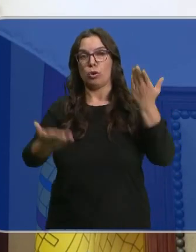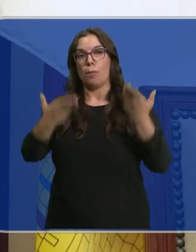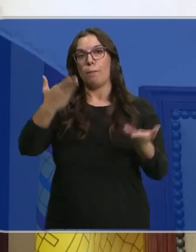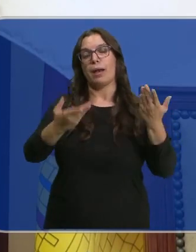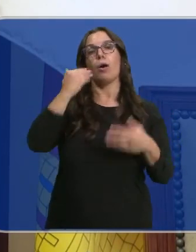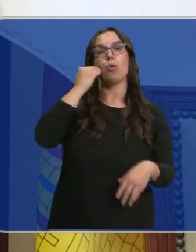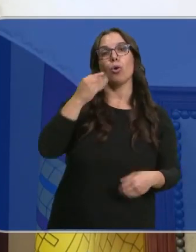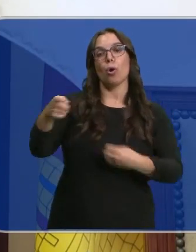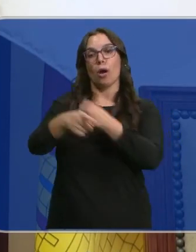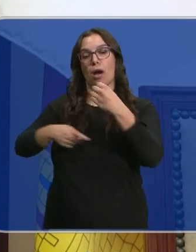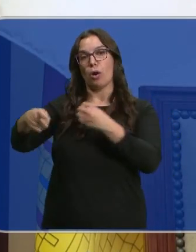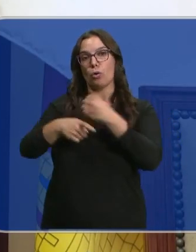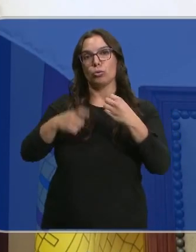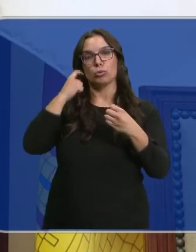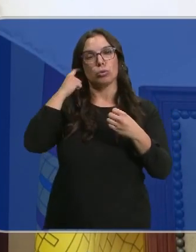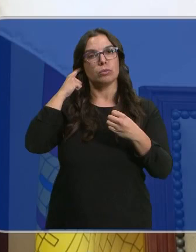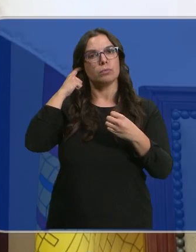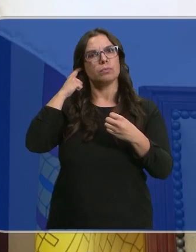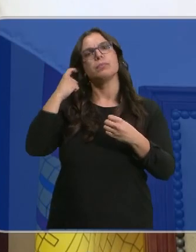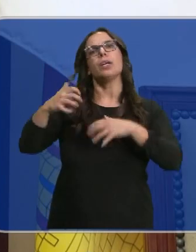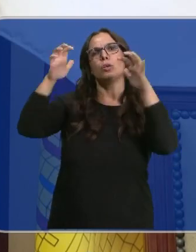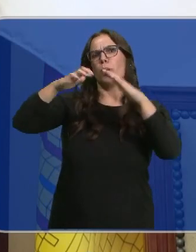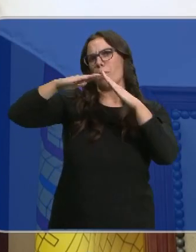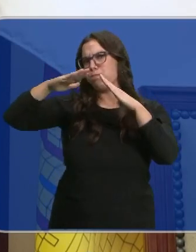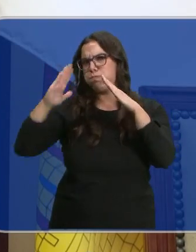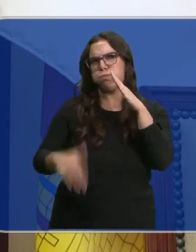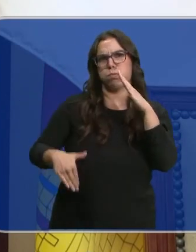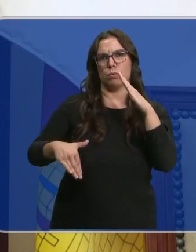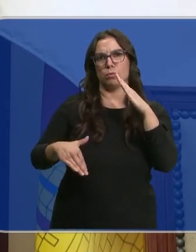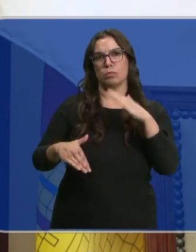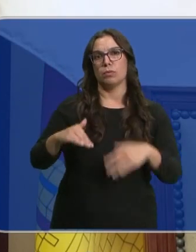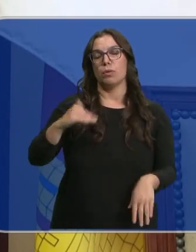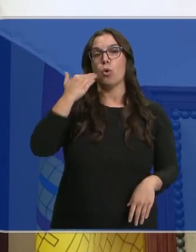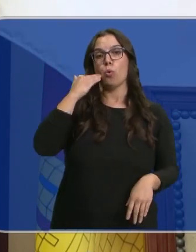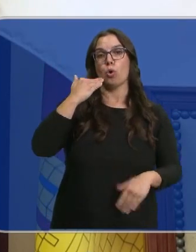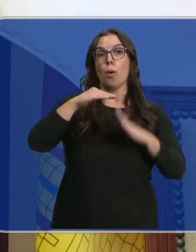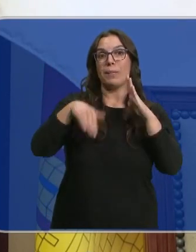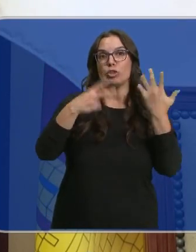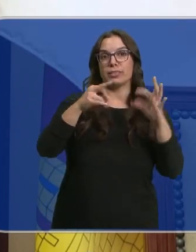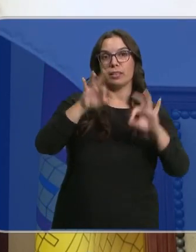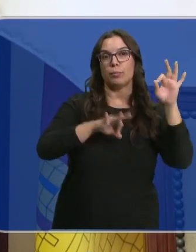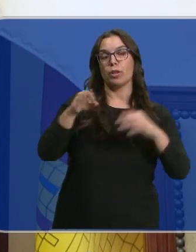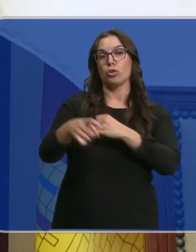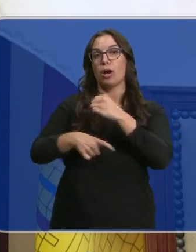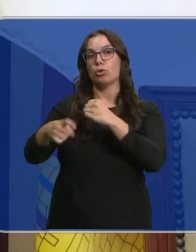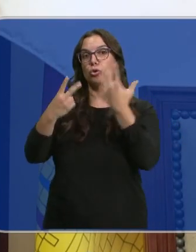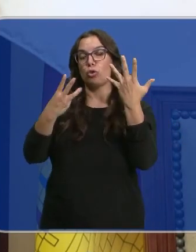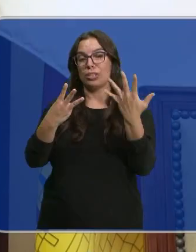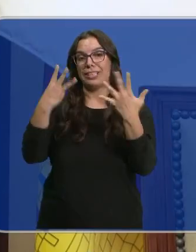los meses de julio y agosto, ambos con un déficit de precipitación en julio del 70% y en agosto